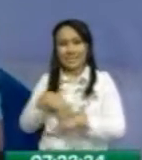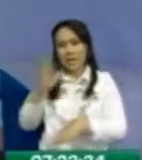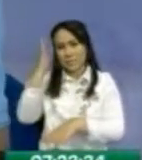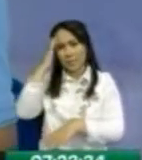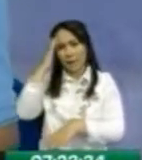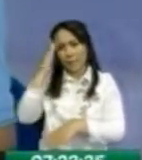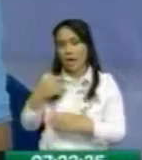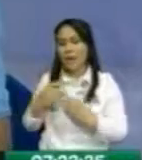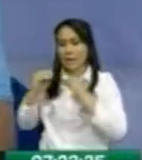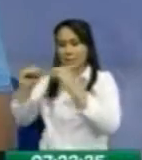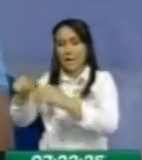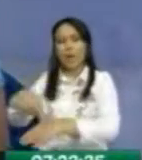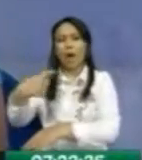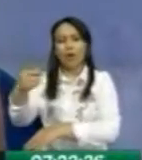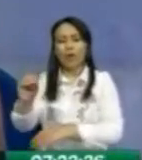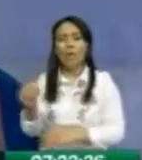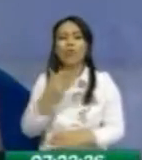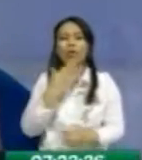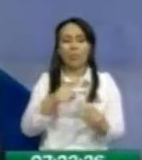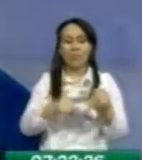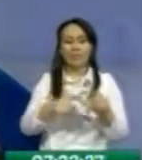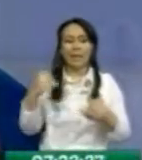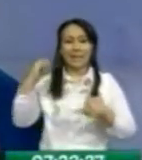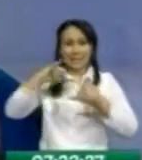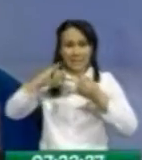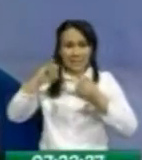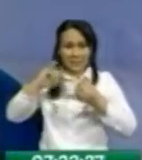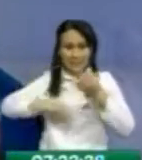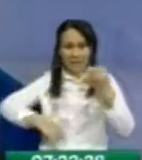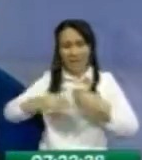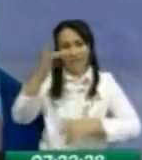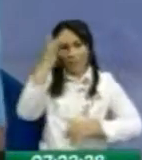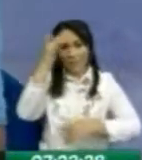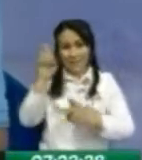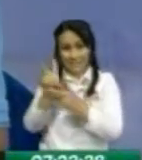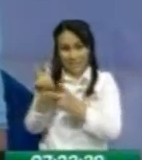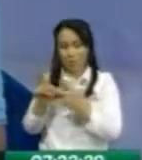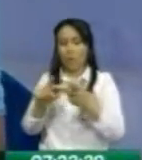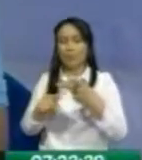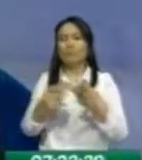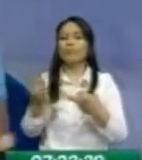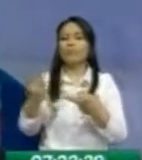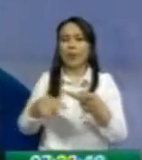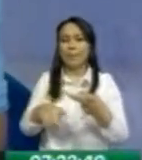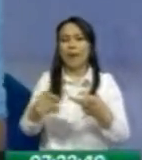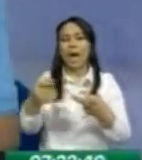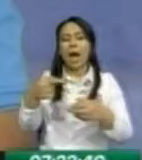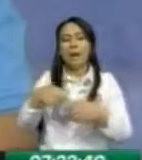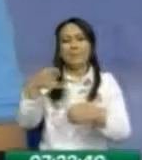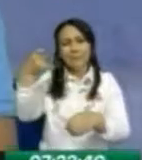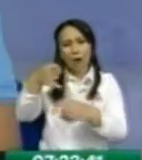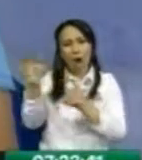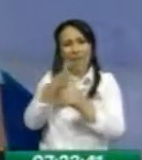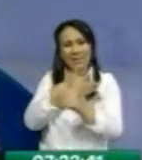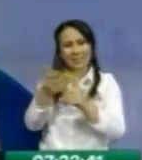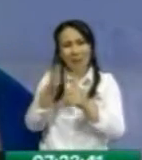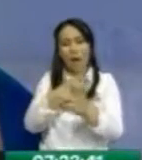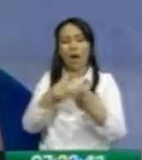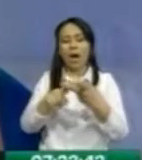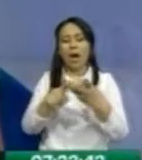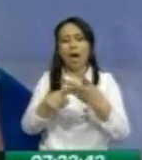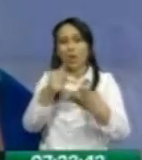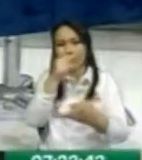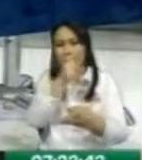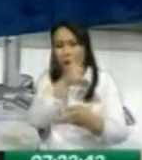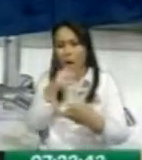enfermedades de transmisión sexual, consumo de drogas y violencia, con el fin de reducir estas tasas que en esa zona se han incrementado. ¿Qué resultados